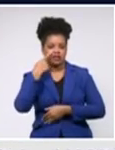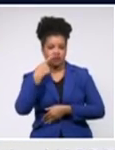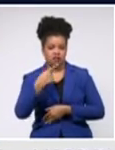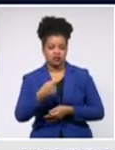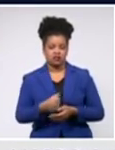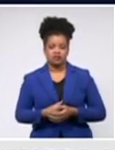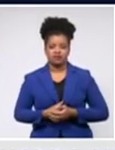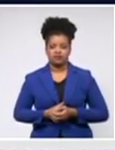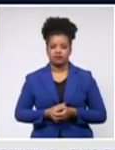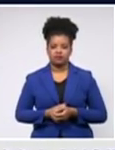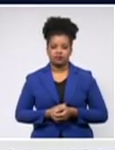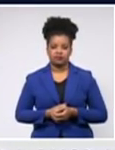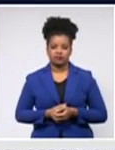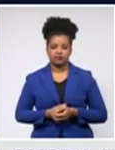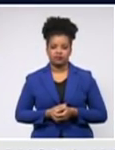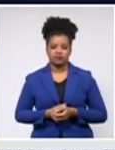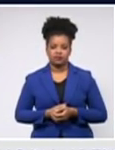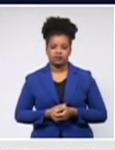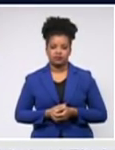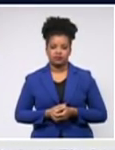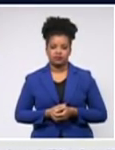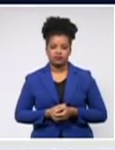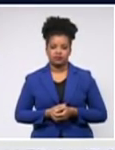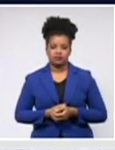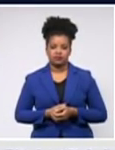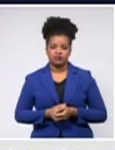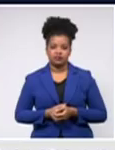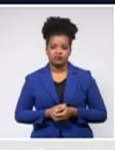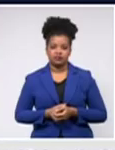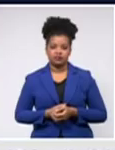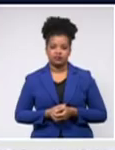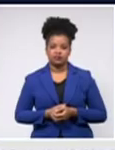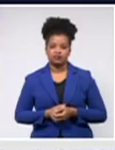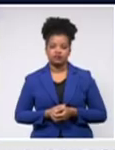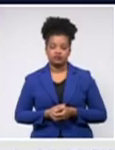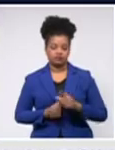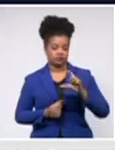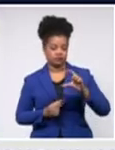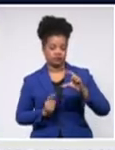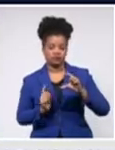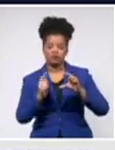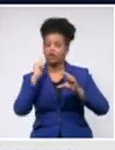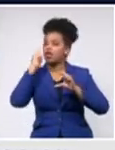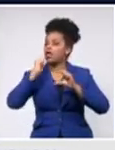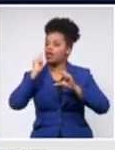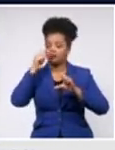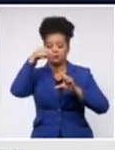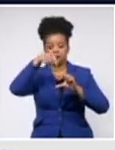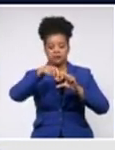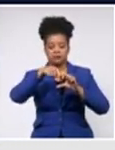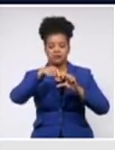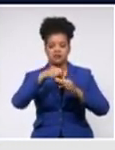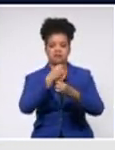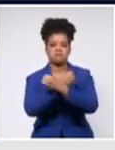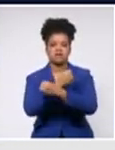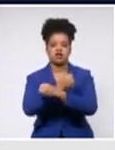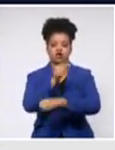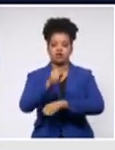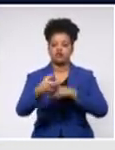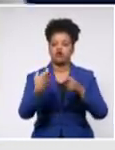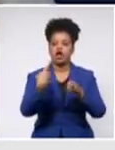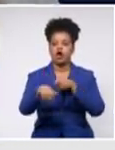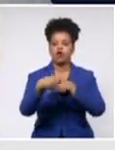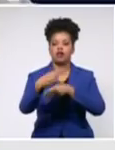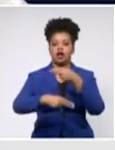se coloca en un tubito, ahorra el riesgo de la persona que toma la muestra, porque la persona que